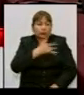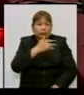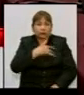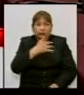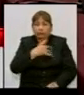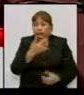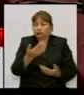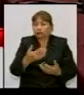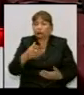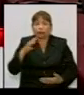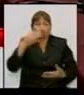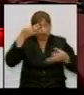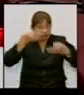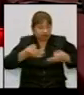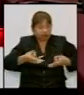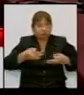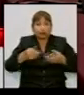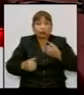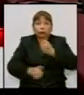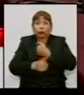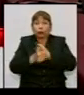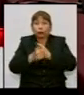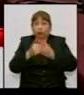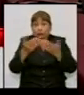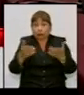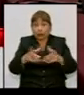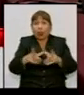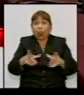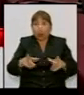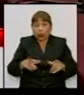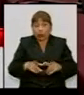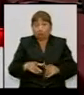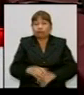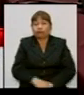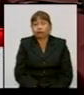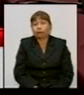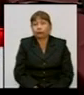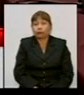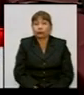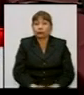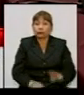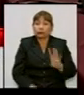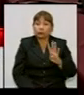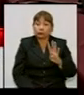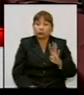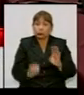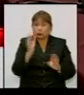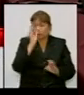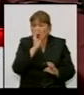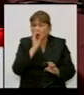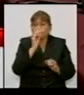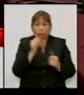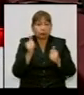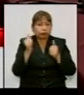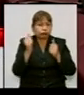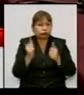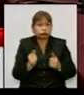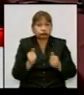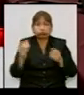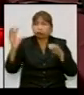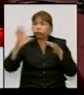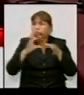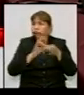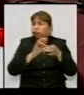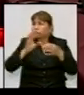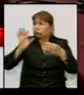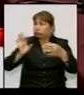la concientización del riesgo que hay en este ámbito. Cuarto, busca establecer alianzas